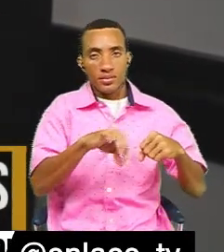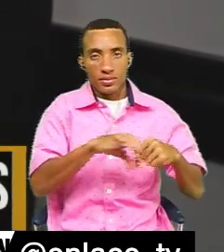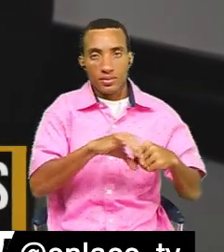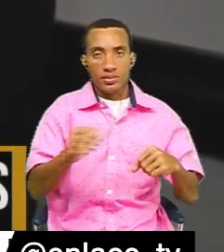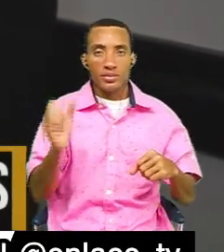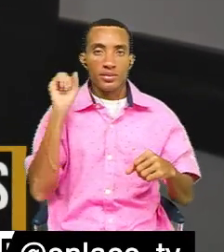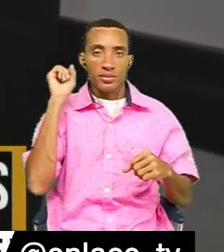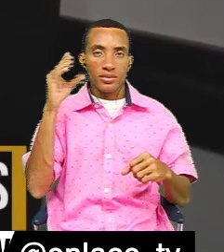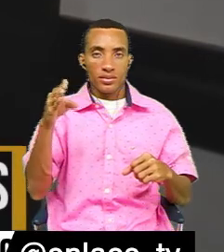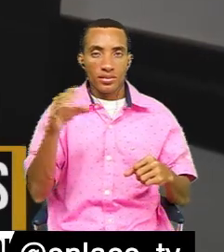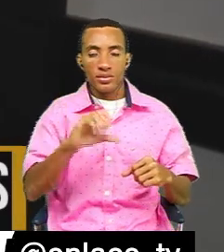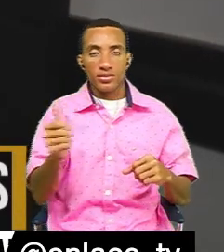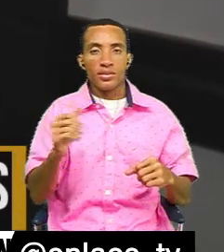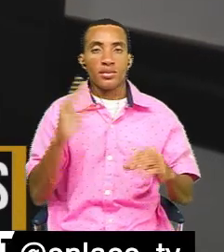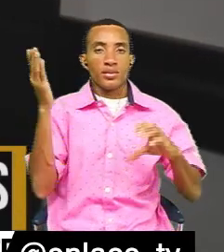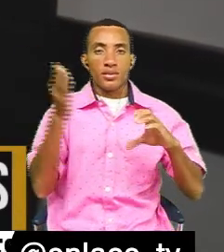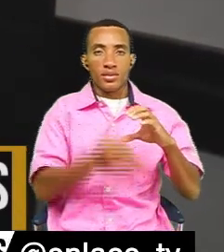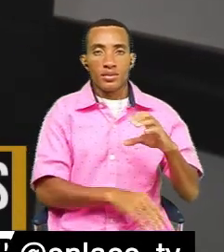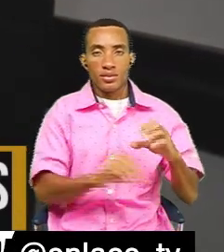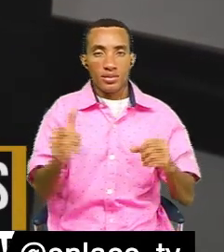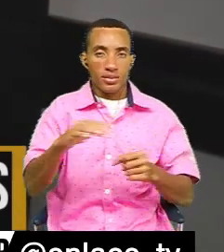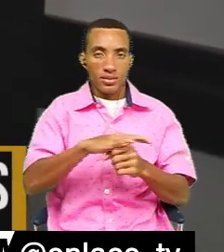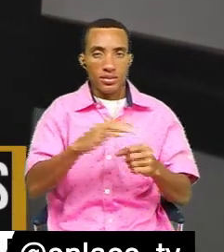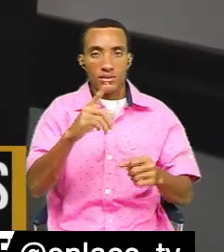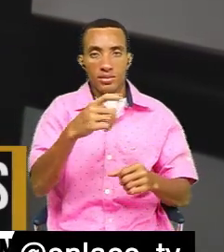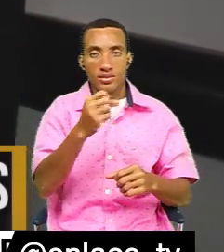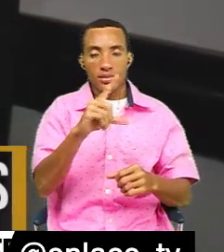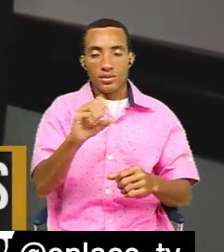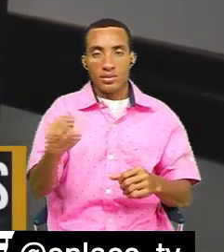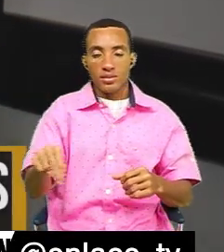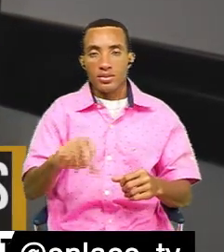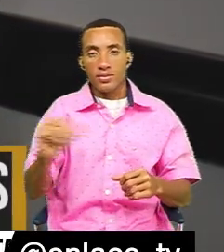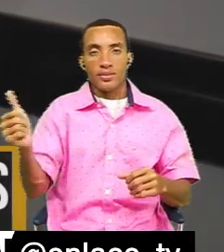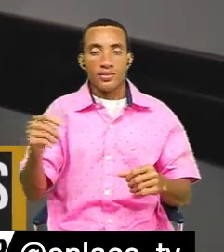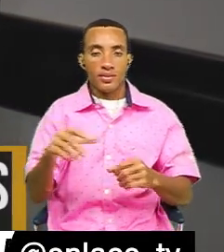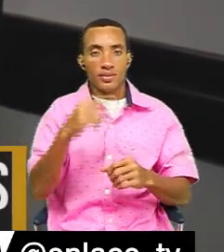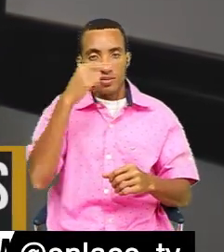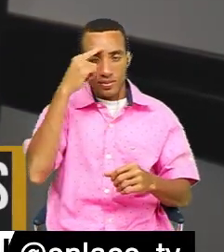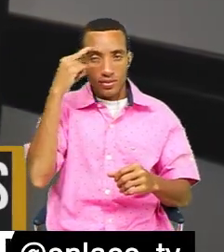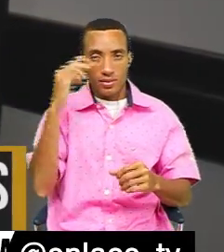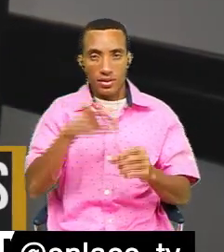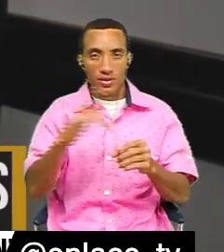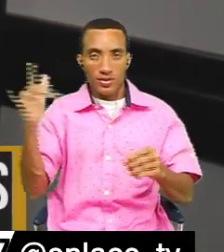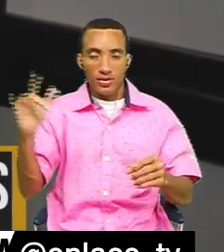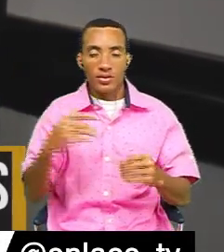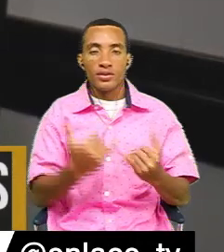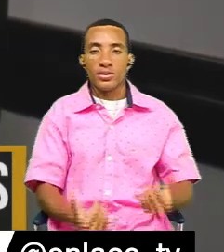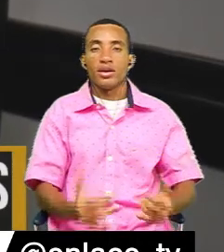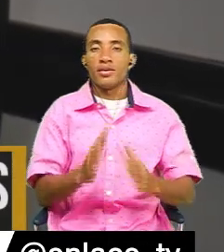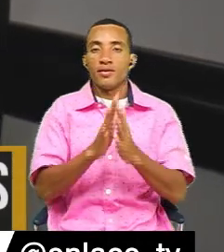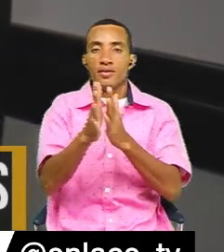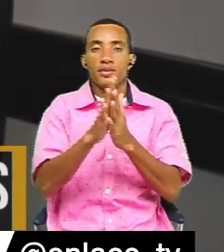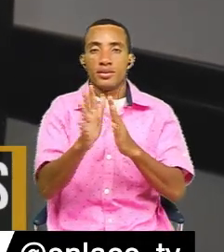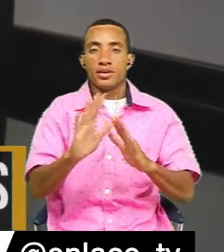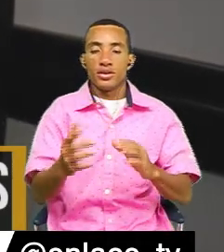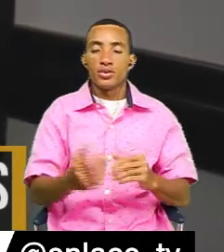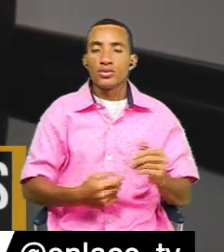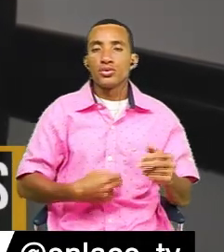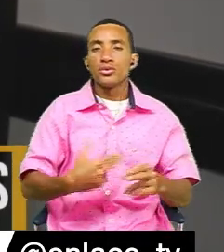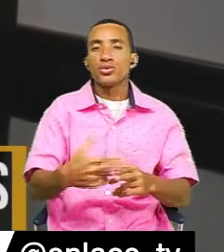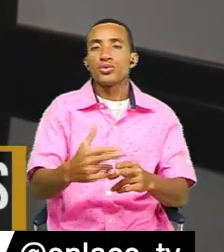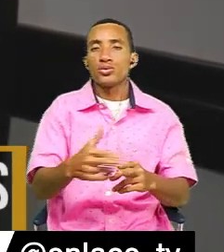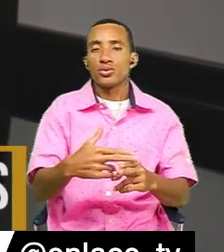La Bastilla, Club Cincuentenario, Club Galán, Club Oro Negro y Club Topping. Más fútbol, más talentos. Esta es entonces la información, ya en contados minutos empieza